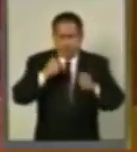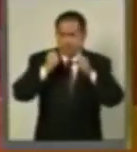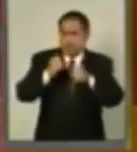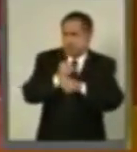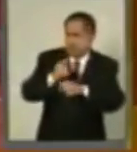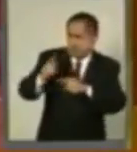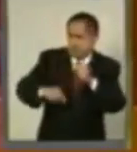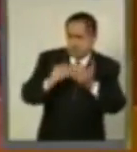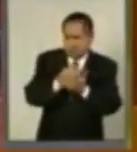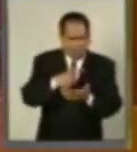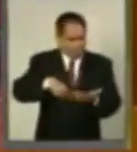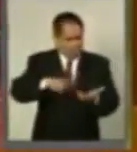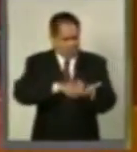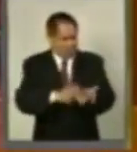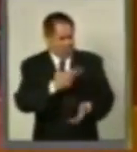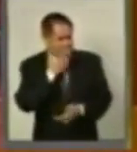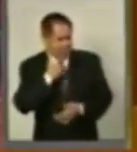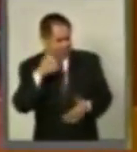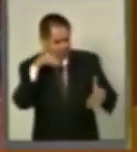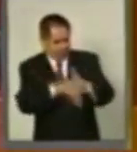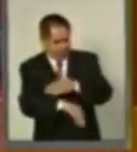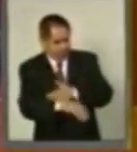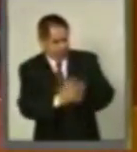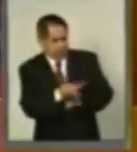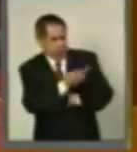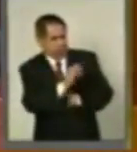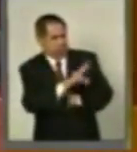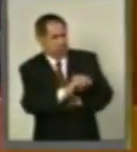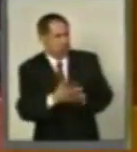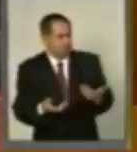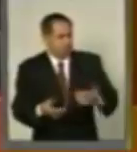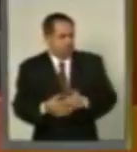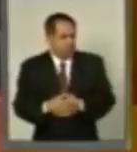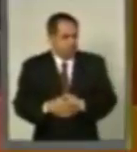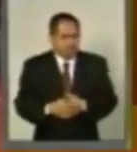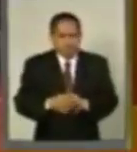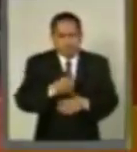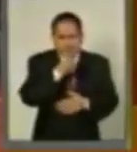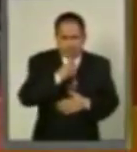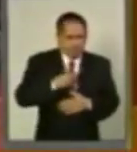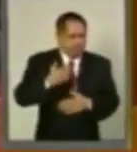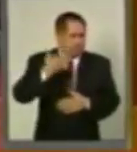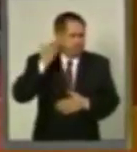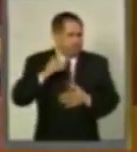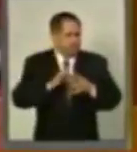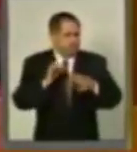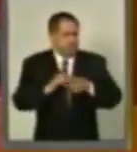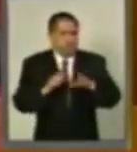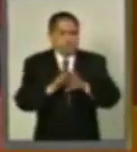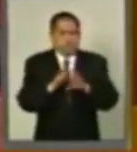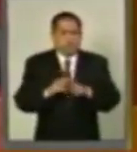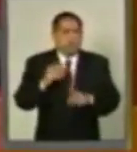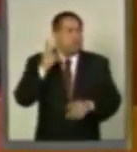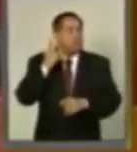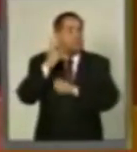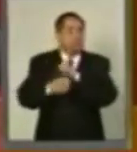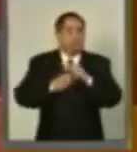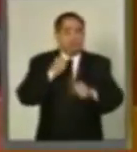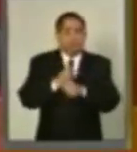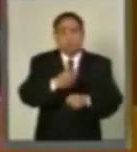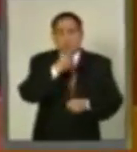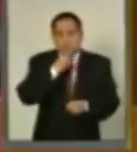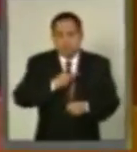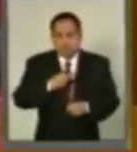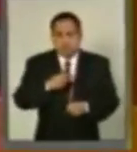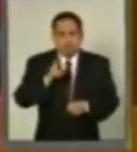inseguridad ha fracasado? ¿No nos puede decir, como nos ha dicho anterior, en los 5 años anteriores han dicho